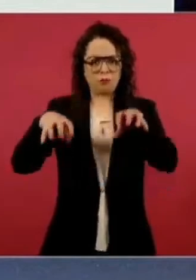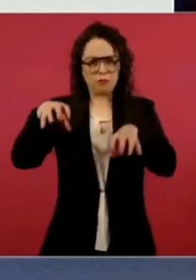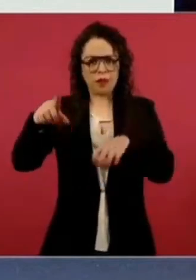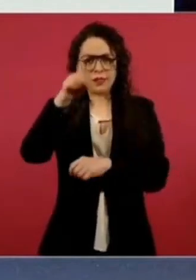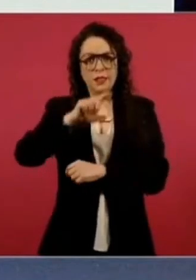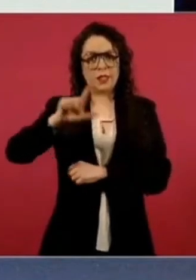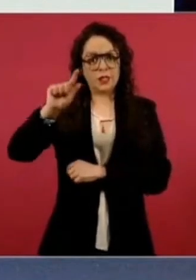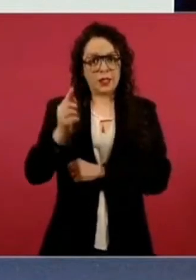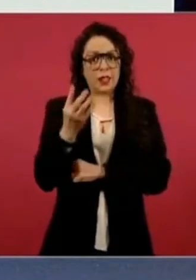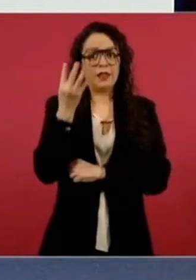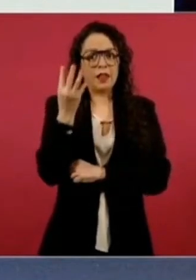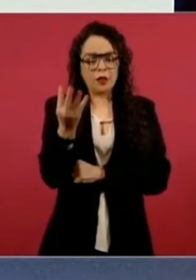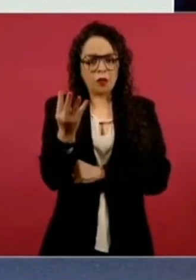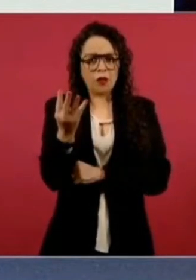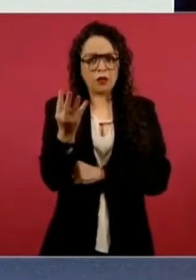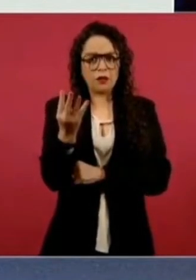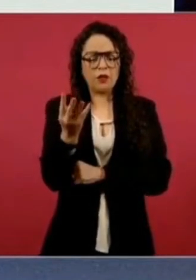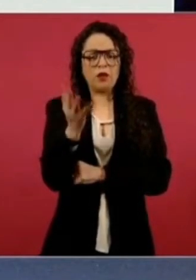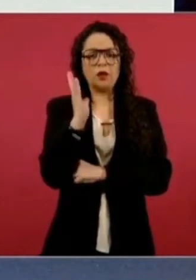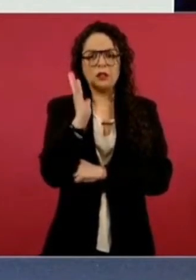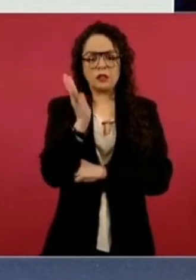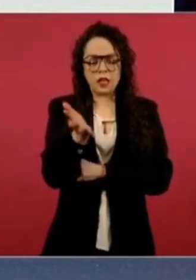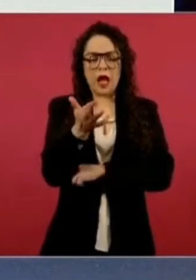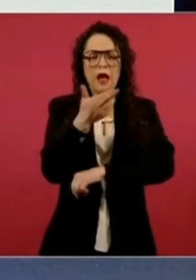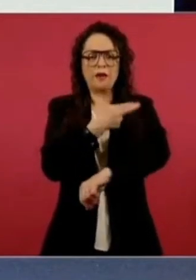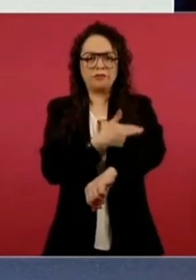se ha regularizado